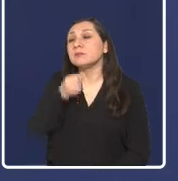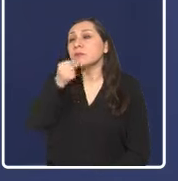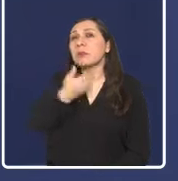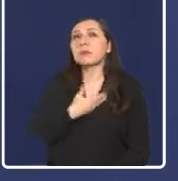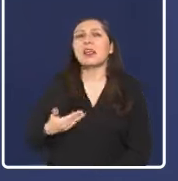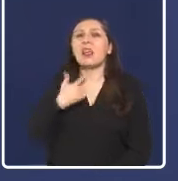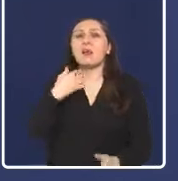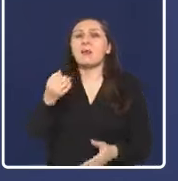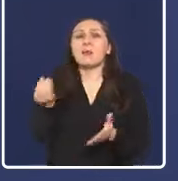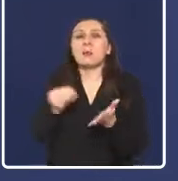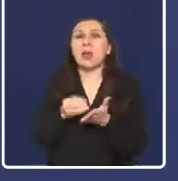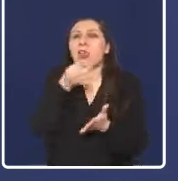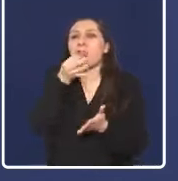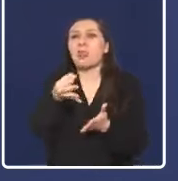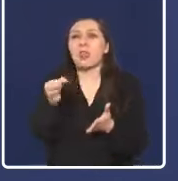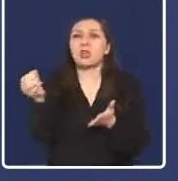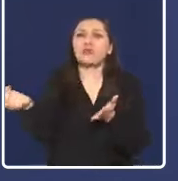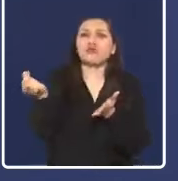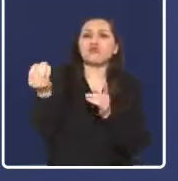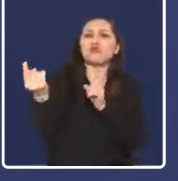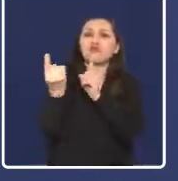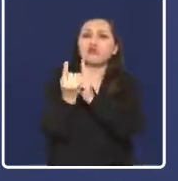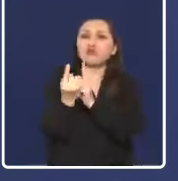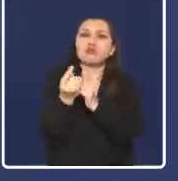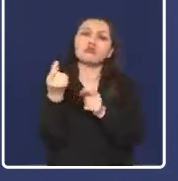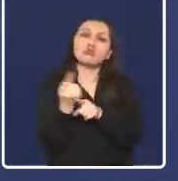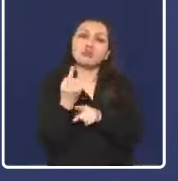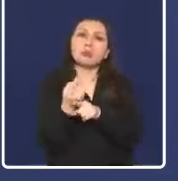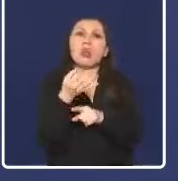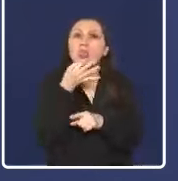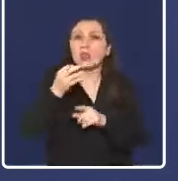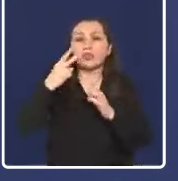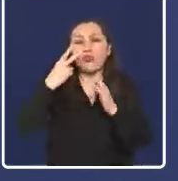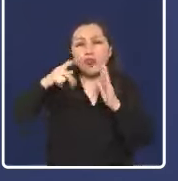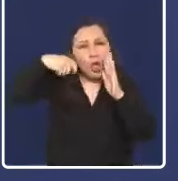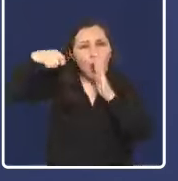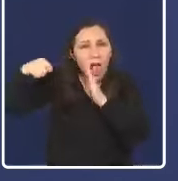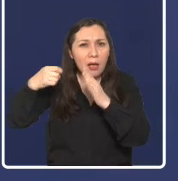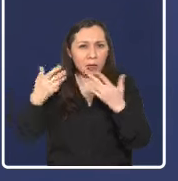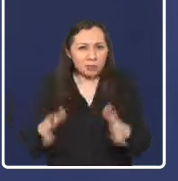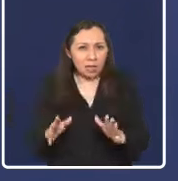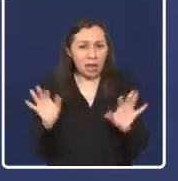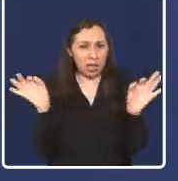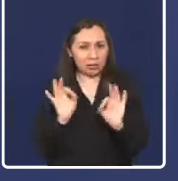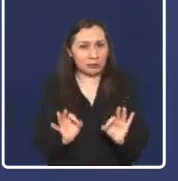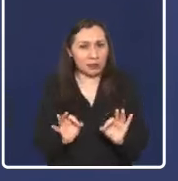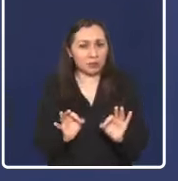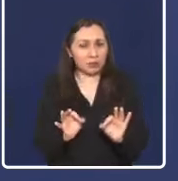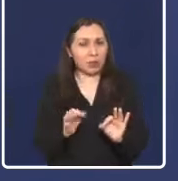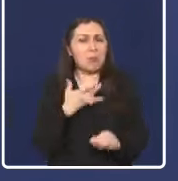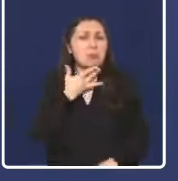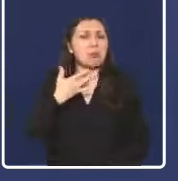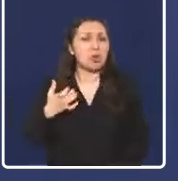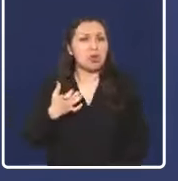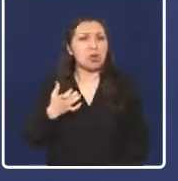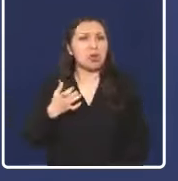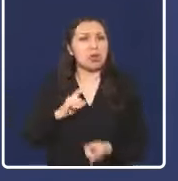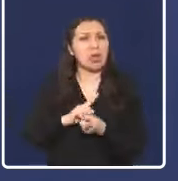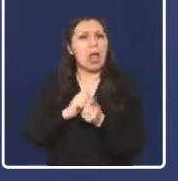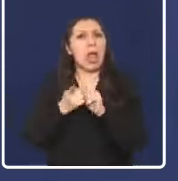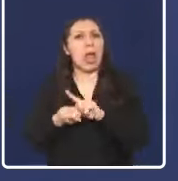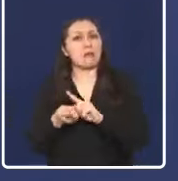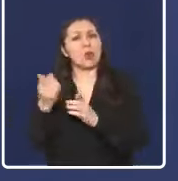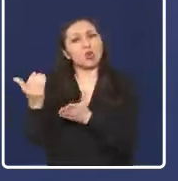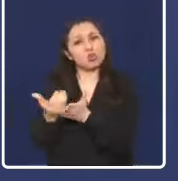más le dijo el subsecretario Monsalve en su minuto, además de que había revisado las cámaras? ¿Le explicó de alguna manera por qué había un cambio